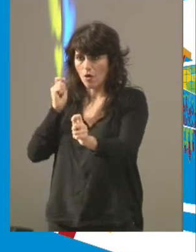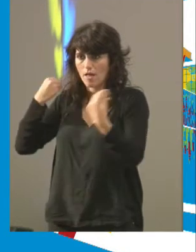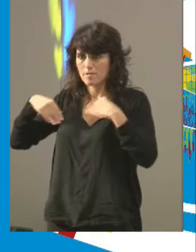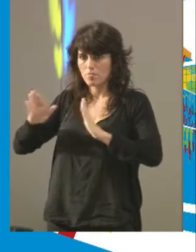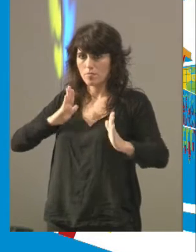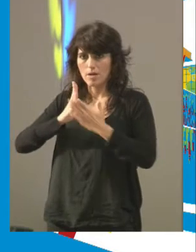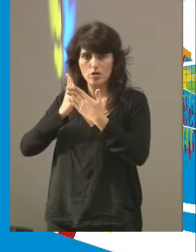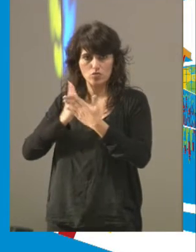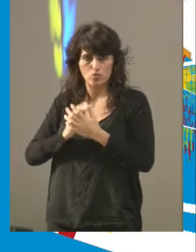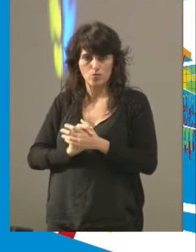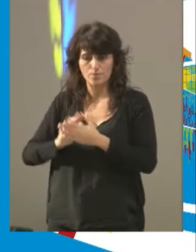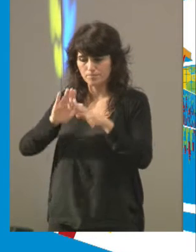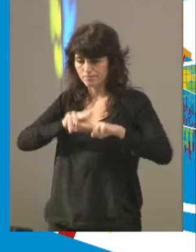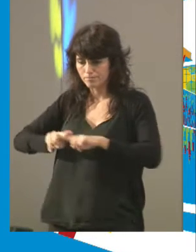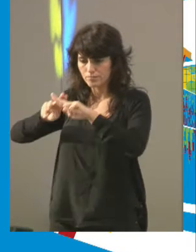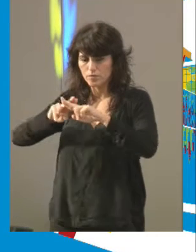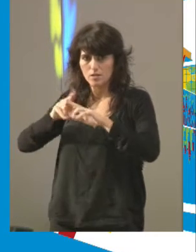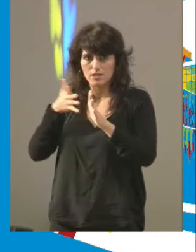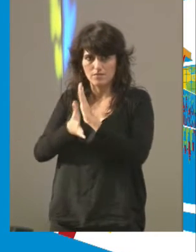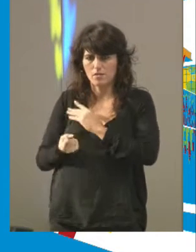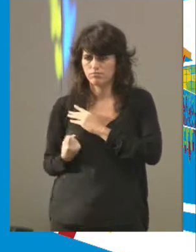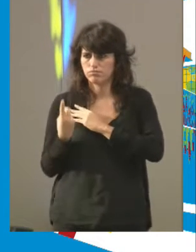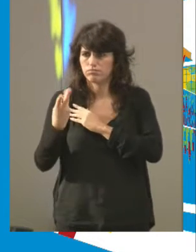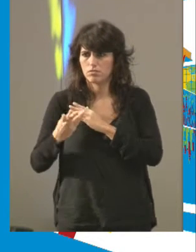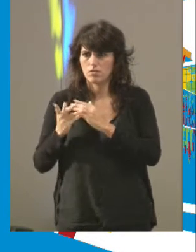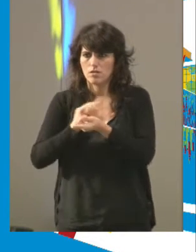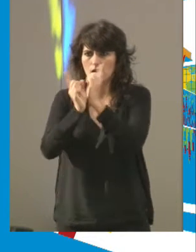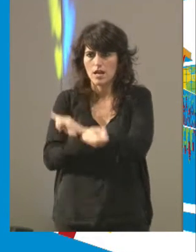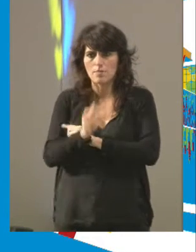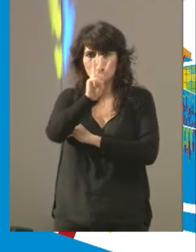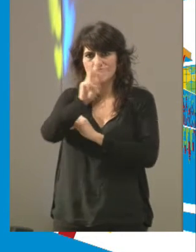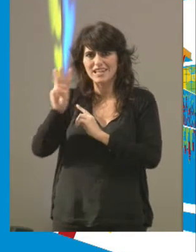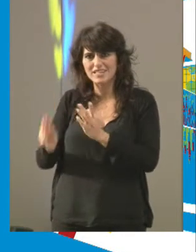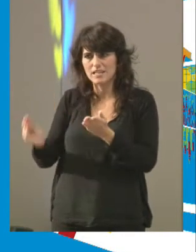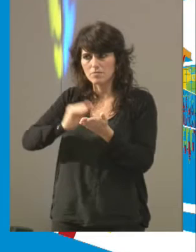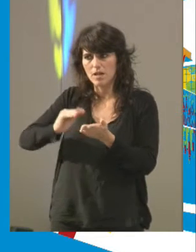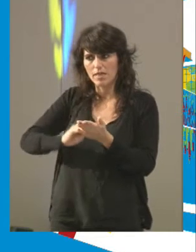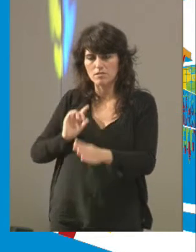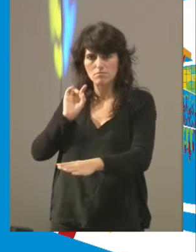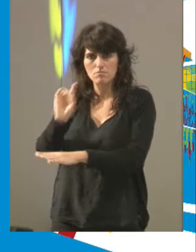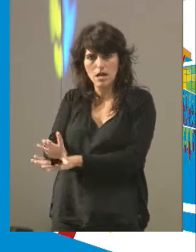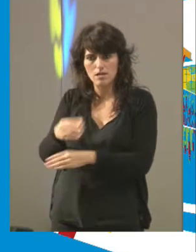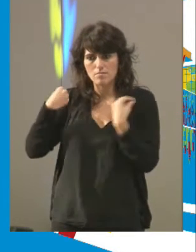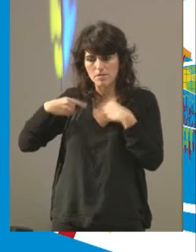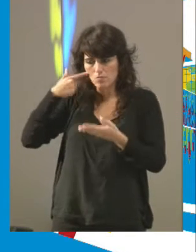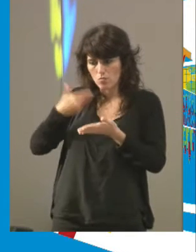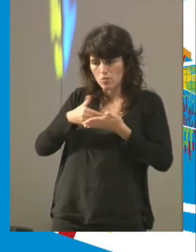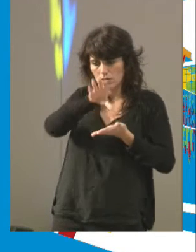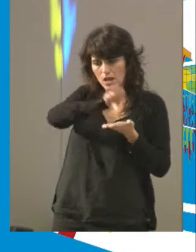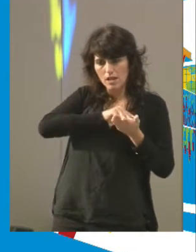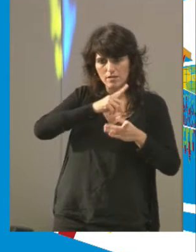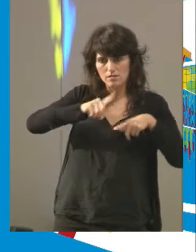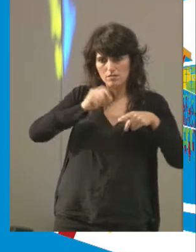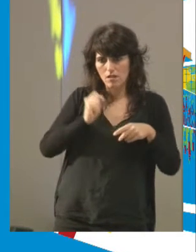estudio. Estamos hablando de un salto cualitativo de aproximadamente 33 veces la muestra que podíamos acceder a través de los